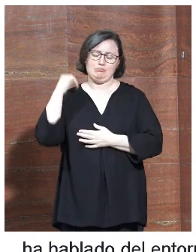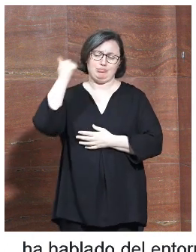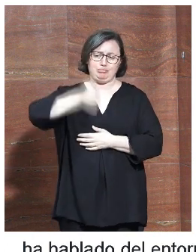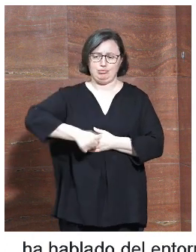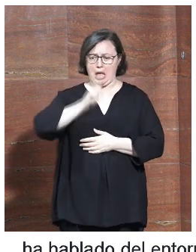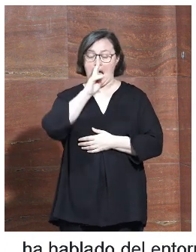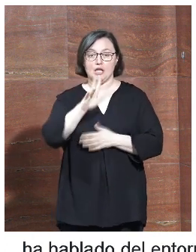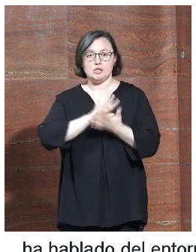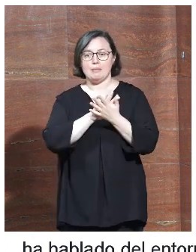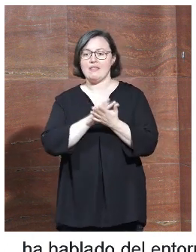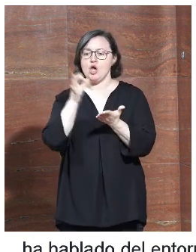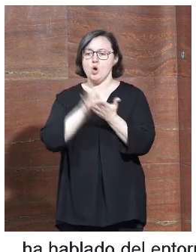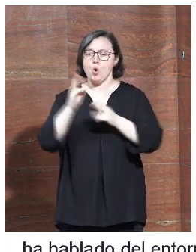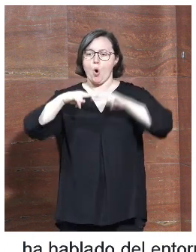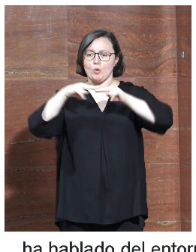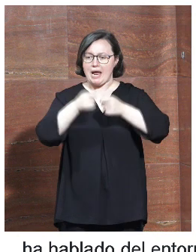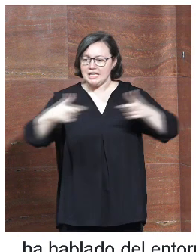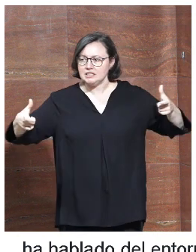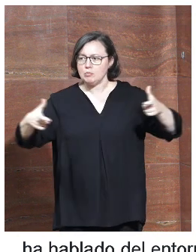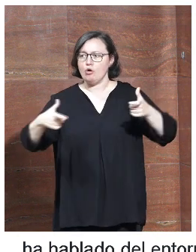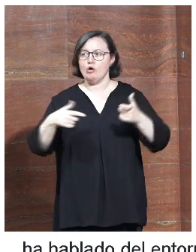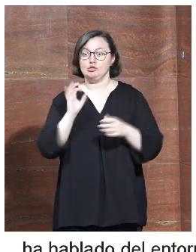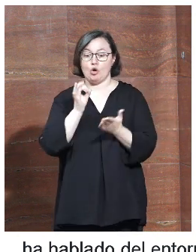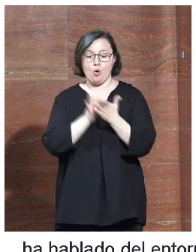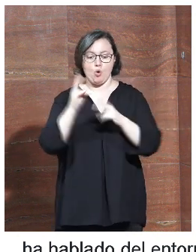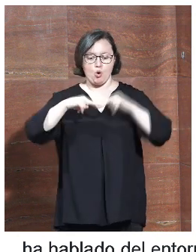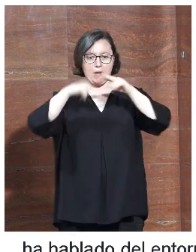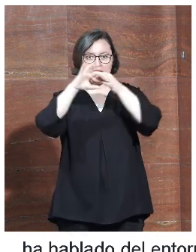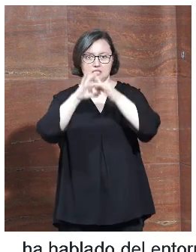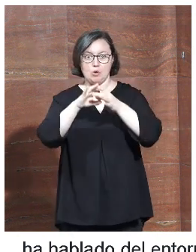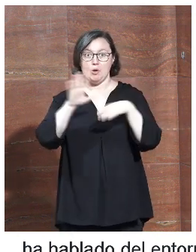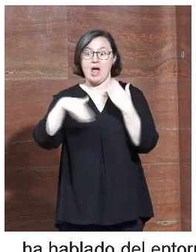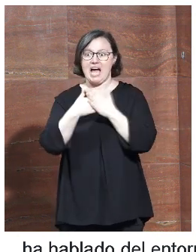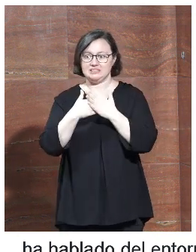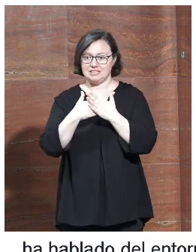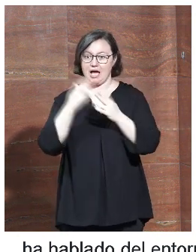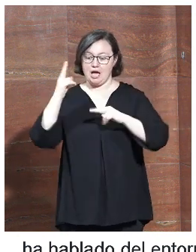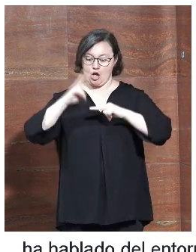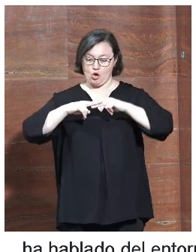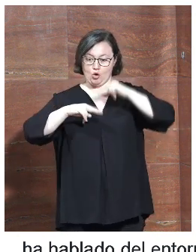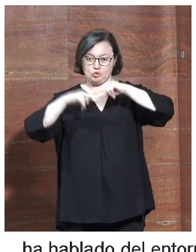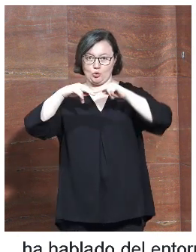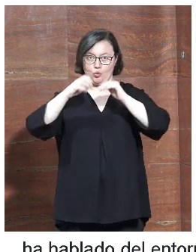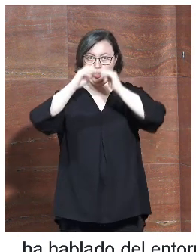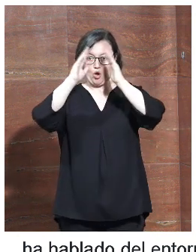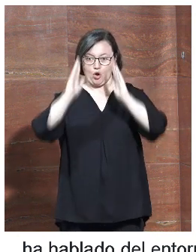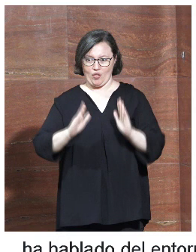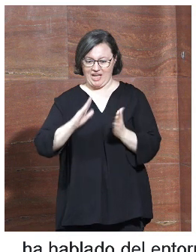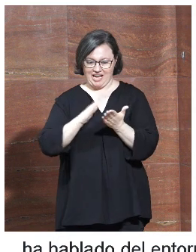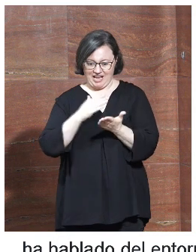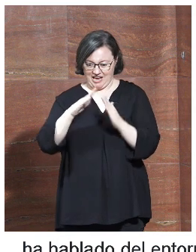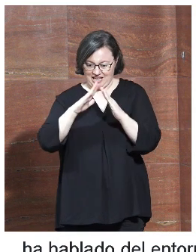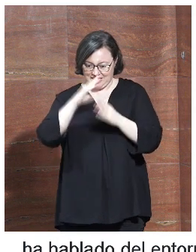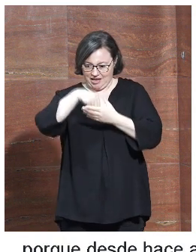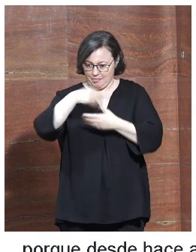están diciendo que el urbanismo, y no solo el urbanismo, sino la construcción de las casas,